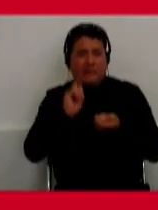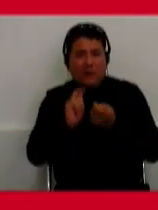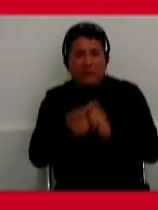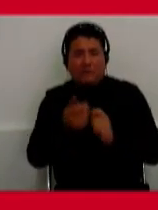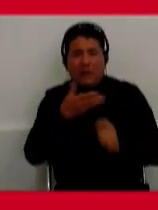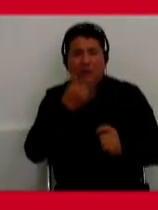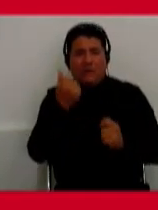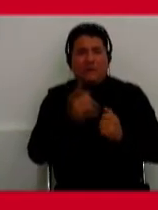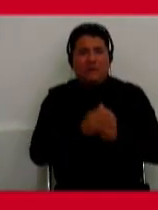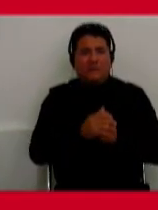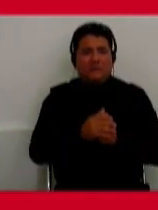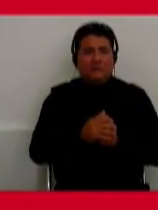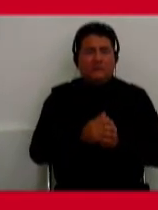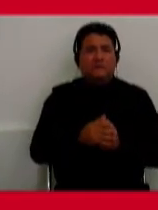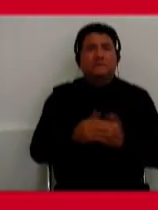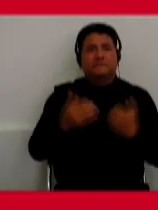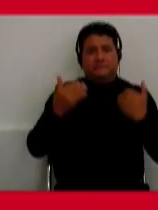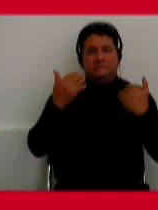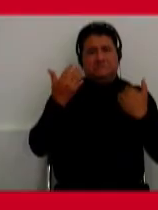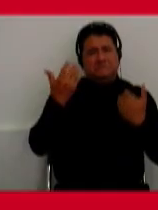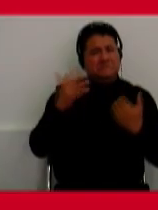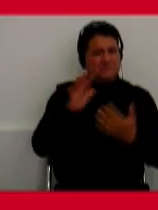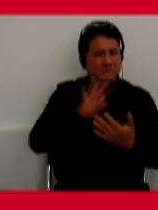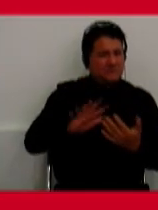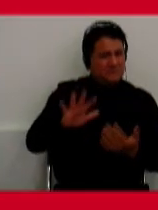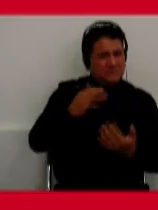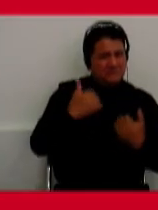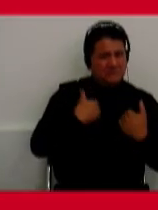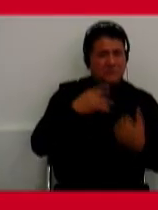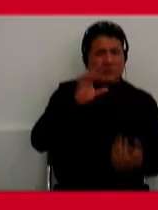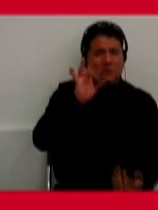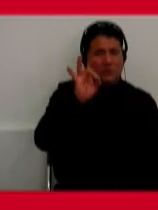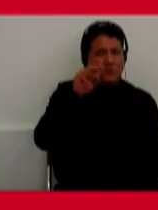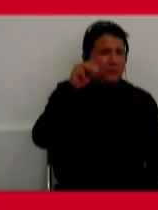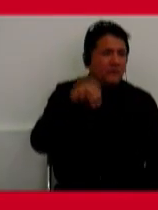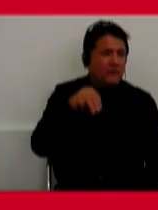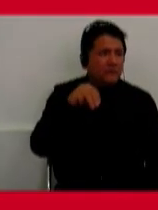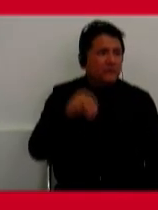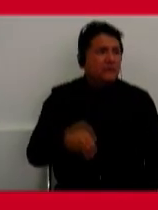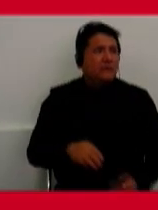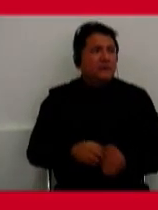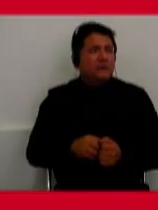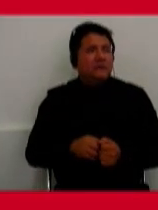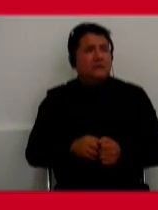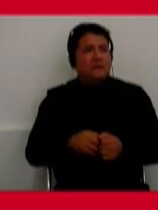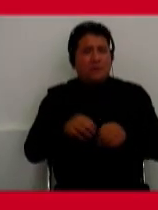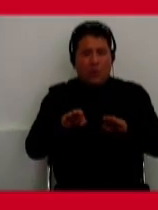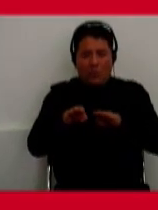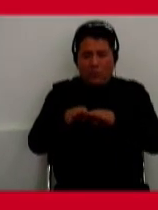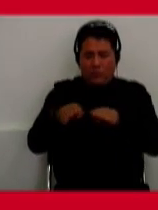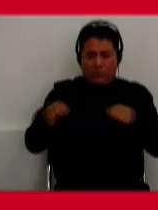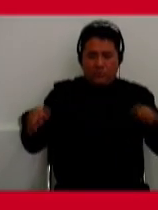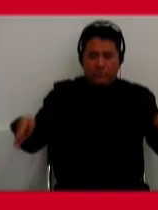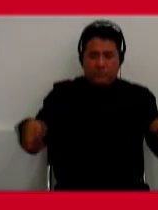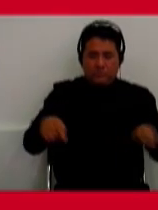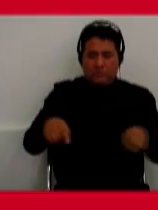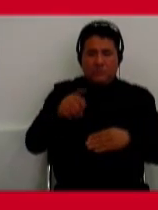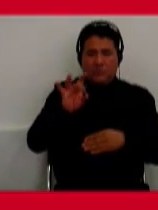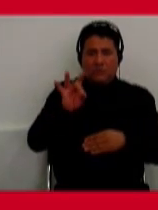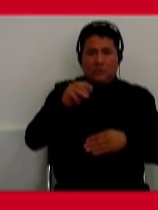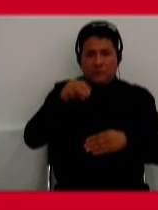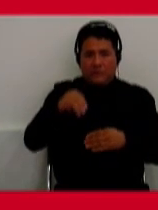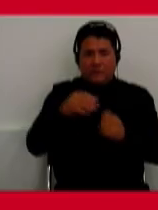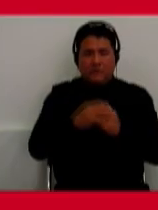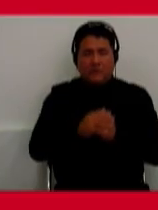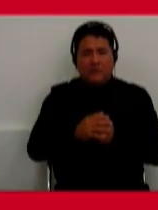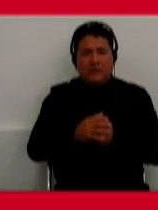y además debe tener 8 metros como mínimo de pilar en ambos hastiales o la abertura mínima del primer drift generado,